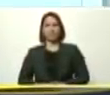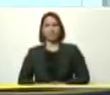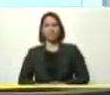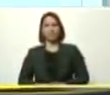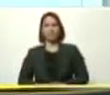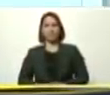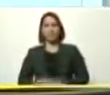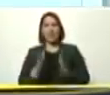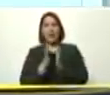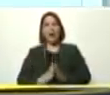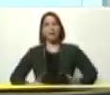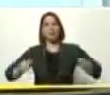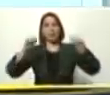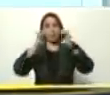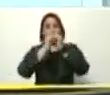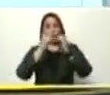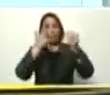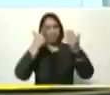En Anzoátegui.